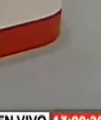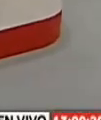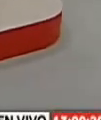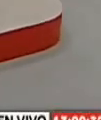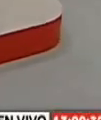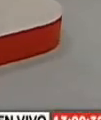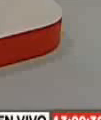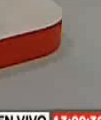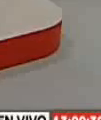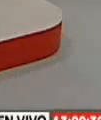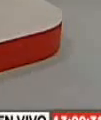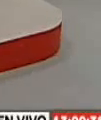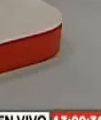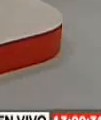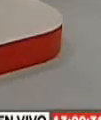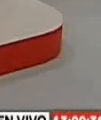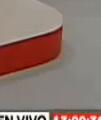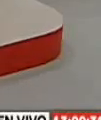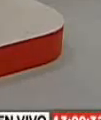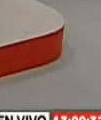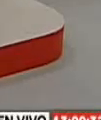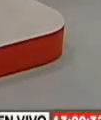En Facebook, Telediario S.